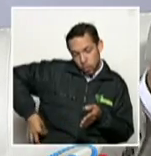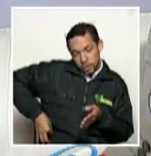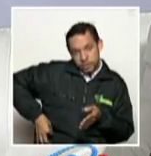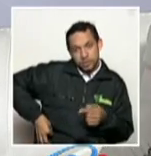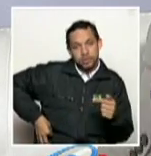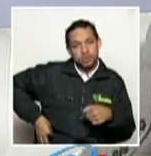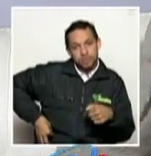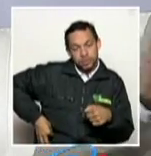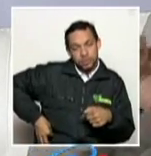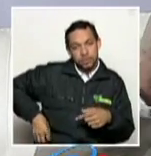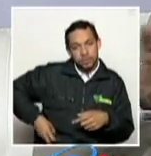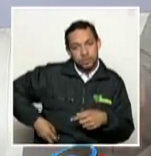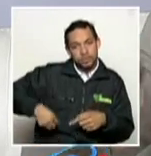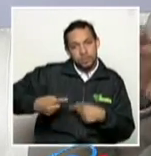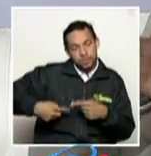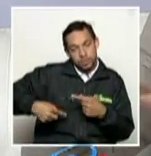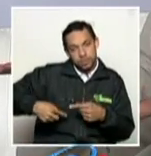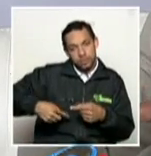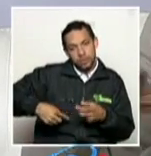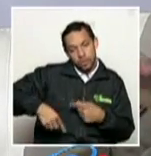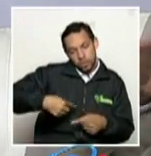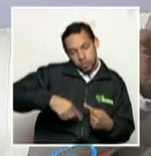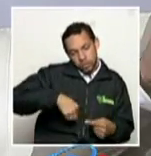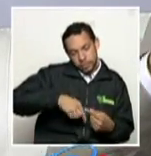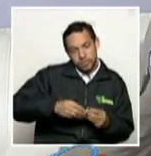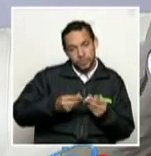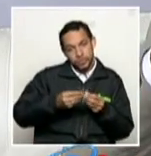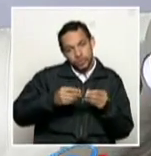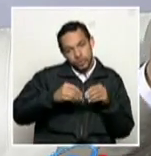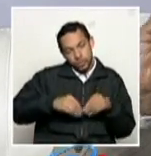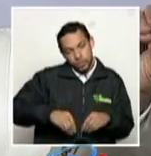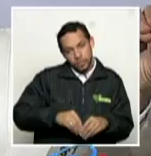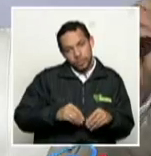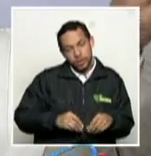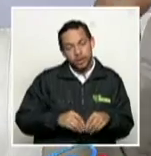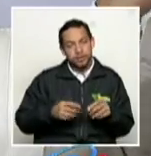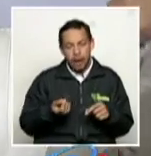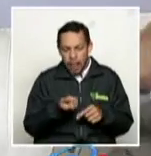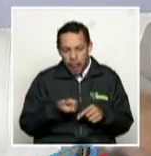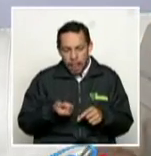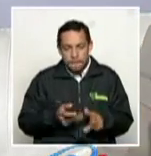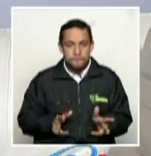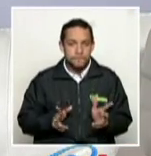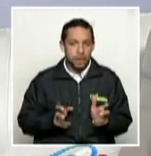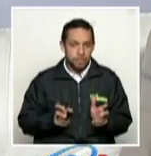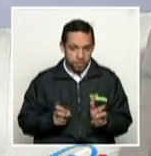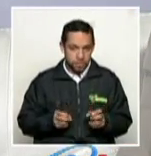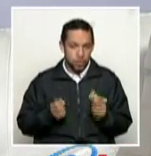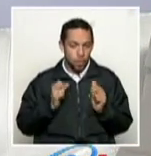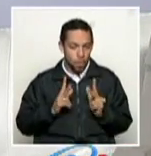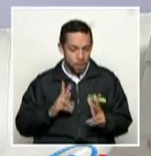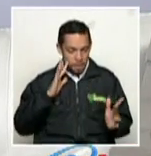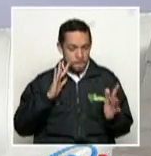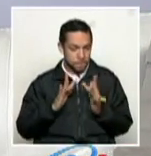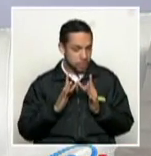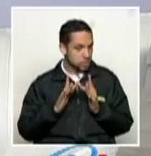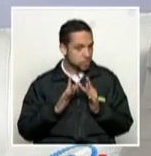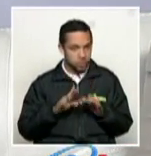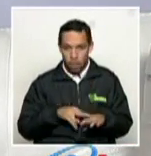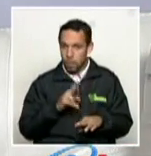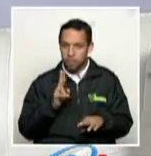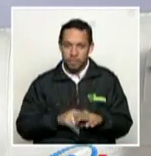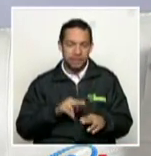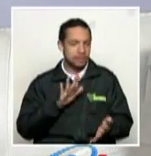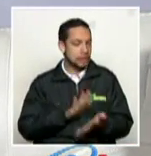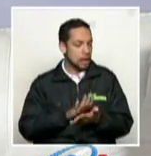enzimas hacen el proceso de digestión de la comida para que se convierta en elementos menores para que el cuerpo funcione. Básicamente,